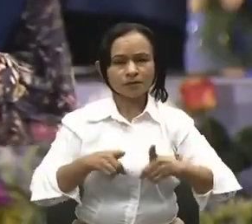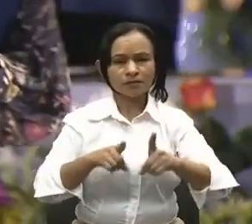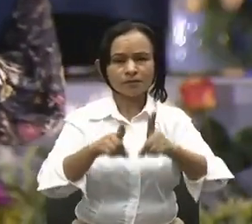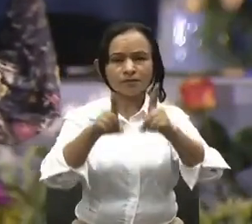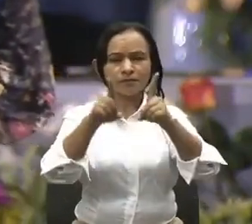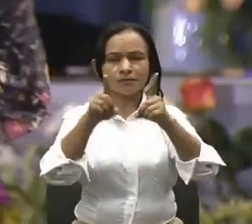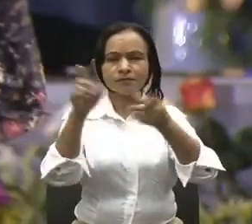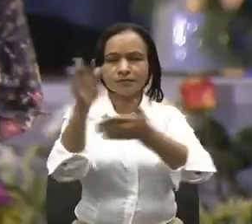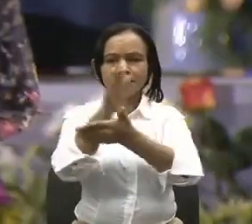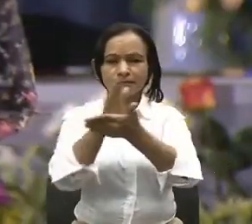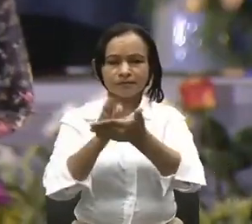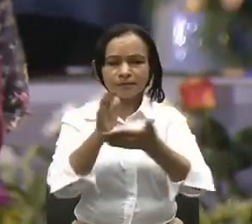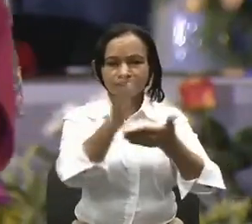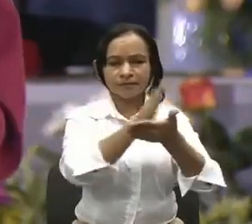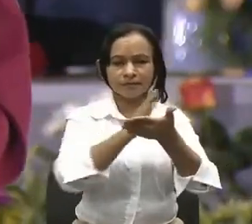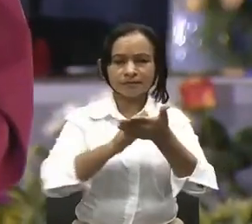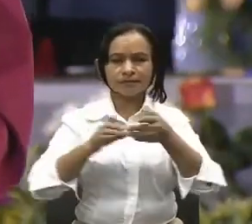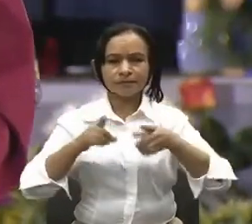algunas excepciones,